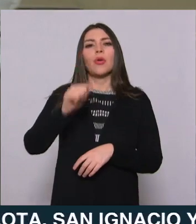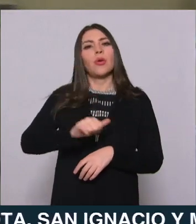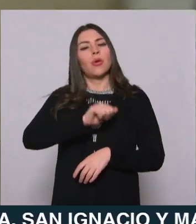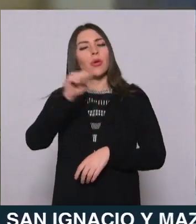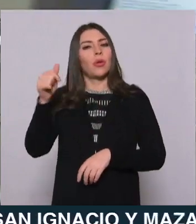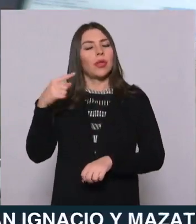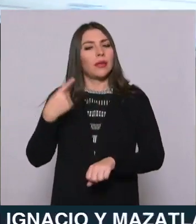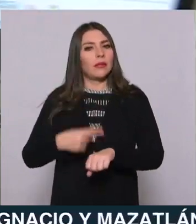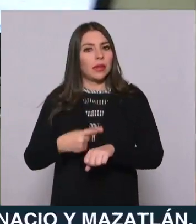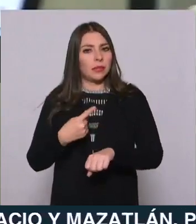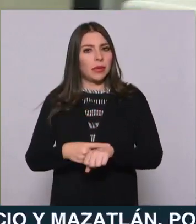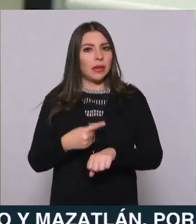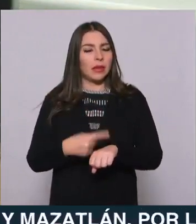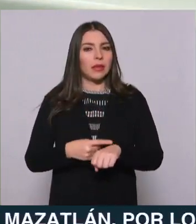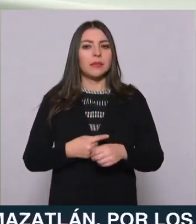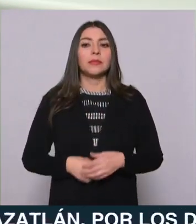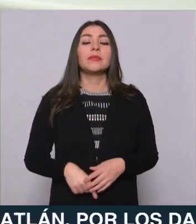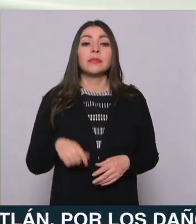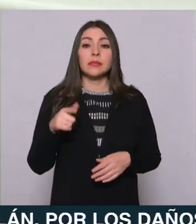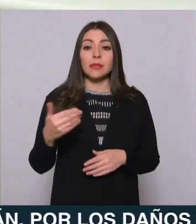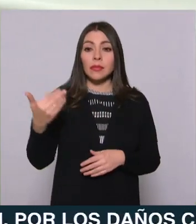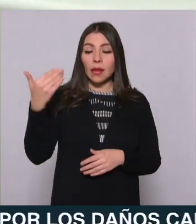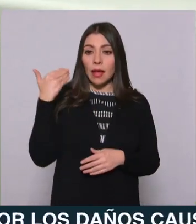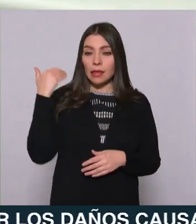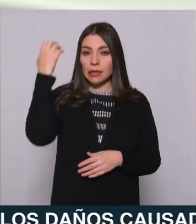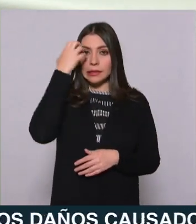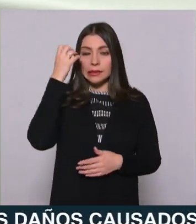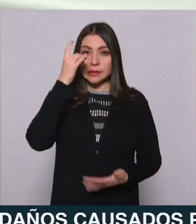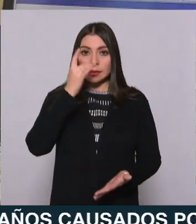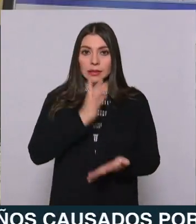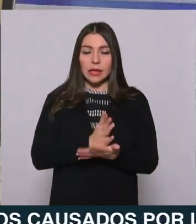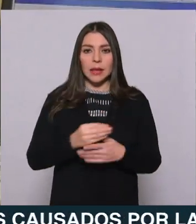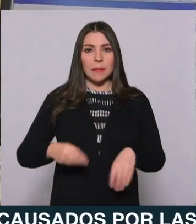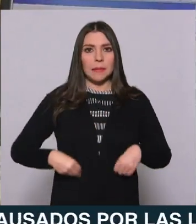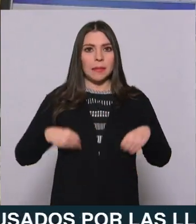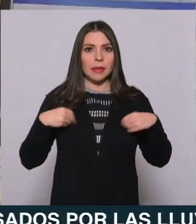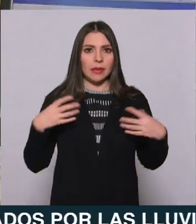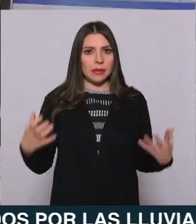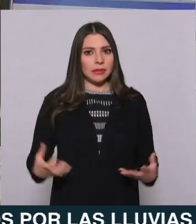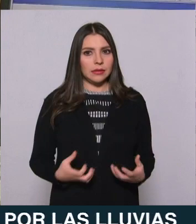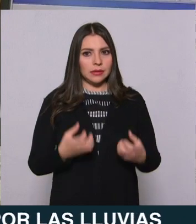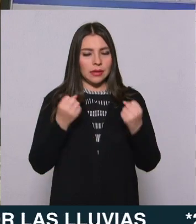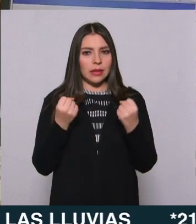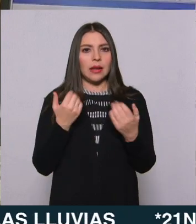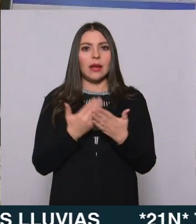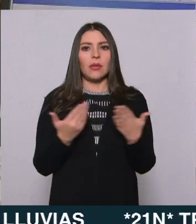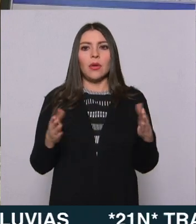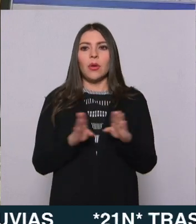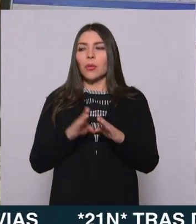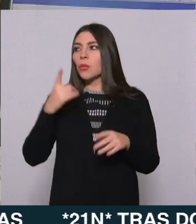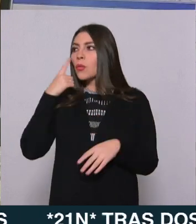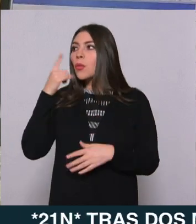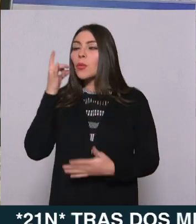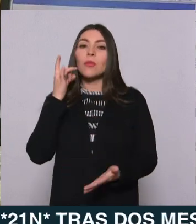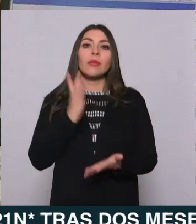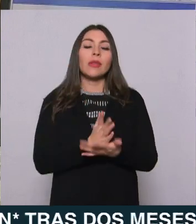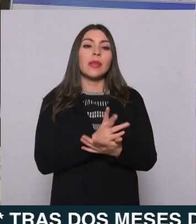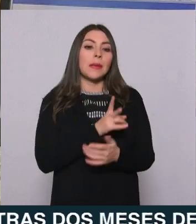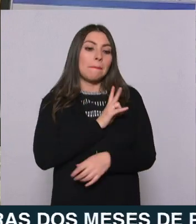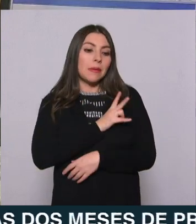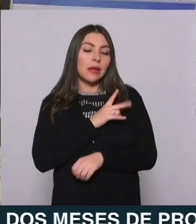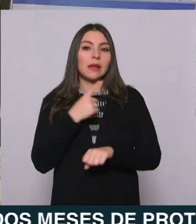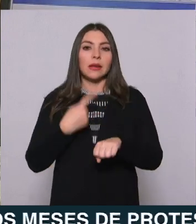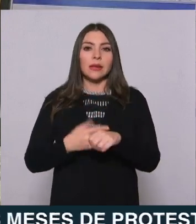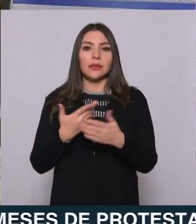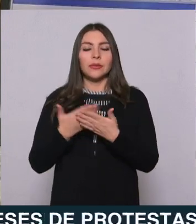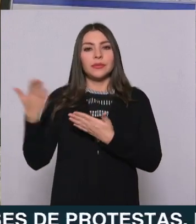Como siempre, el diagnóstico oportuno salva vidas. Por ello, para conocer cómo se realizan las pruebas de detección de enfermedades o virus, recibimos con